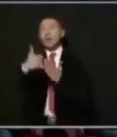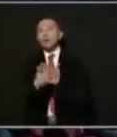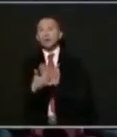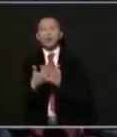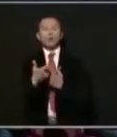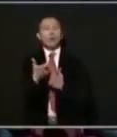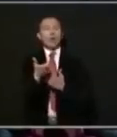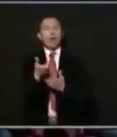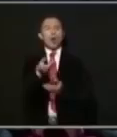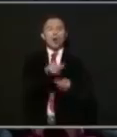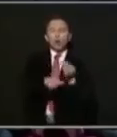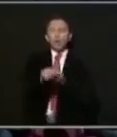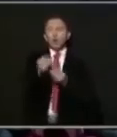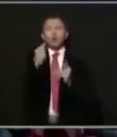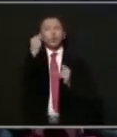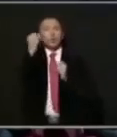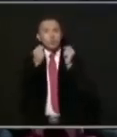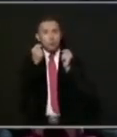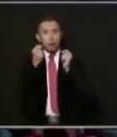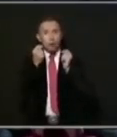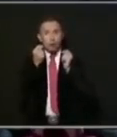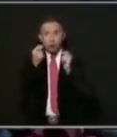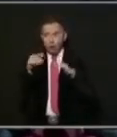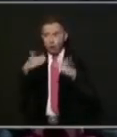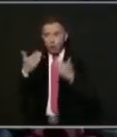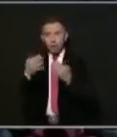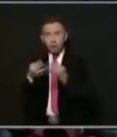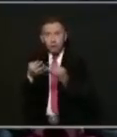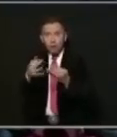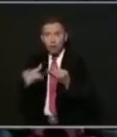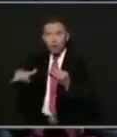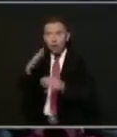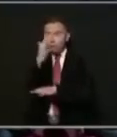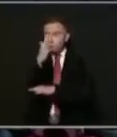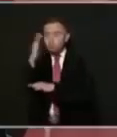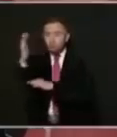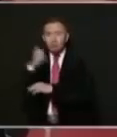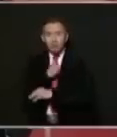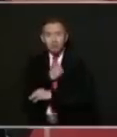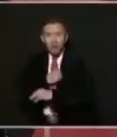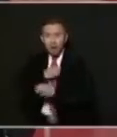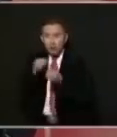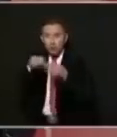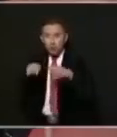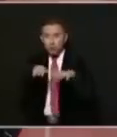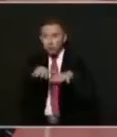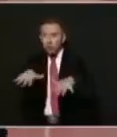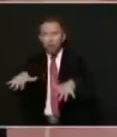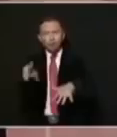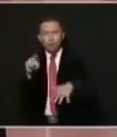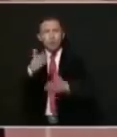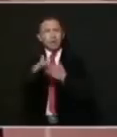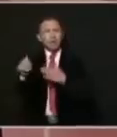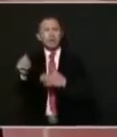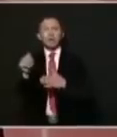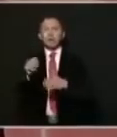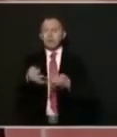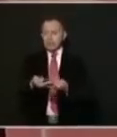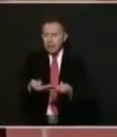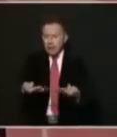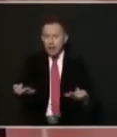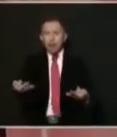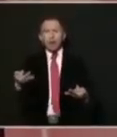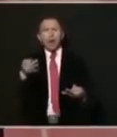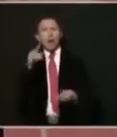afecte el medio ambiente. Se evitará la contaminación del suelo, del agua, del aire.